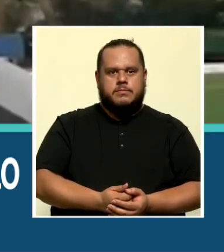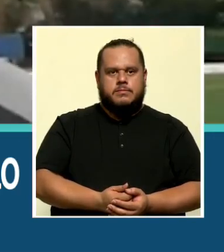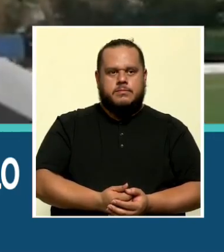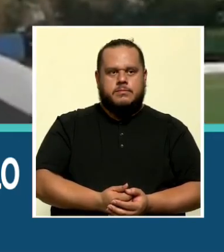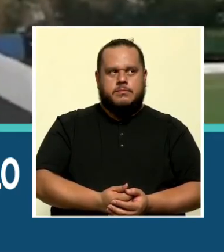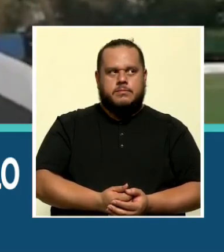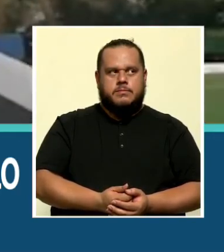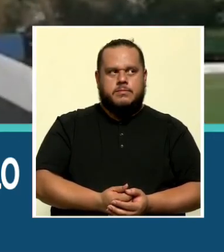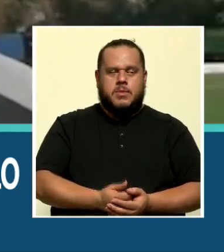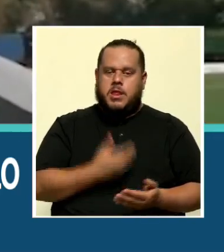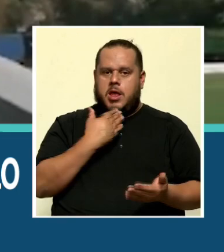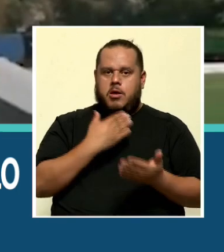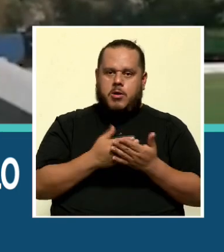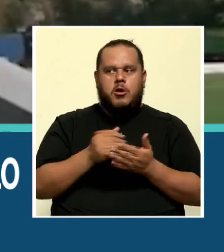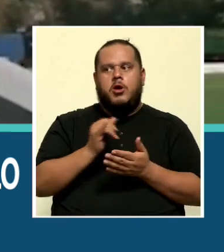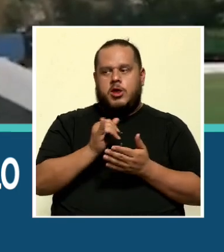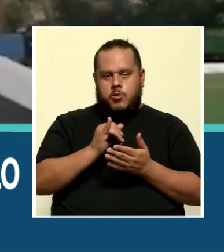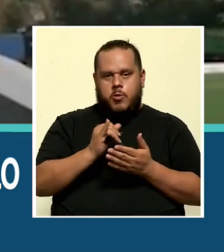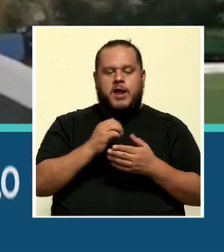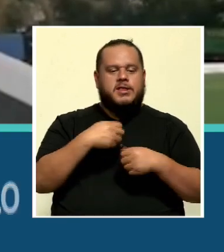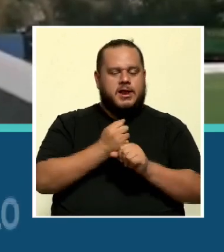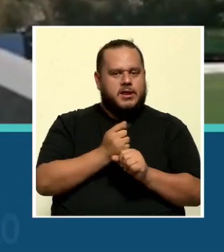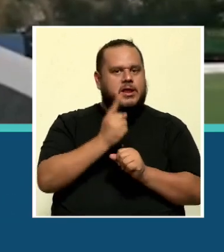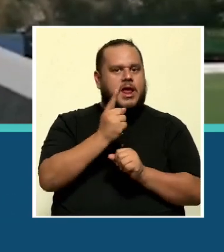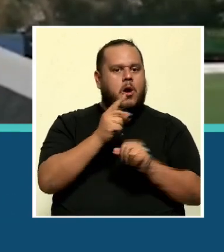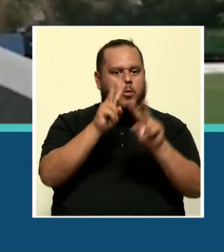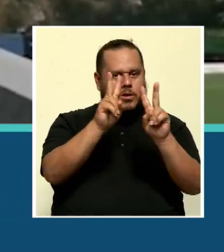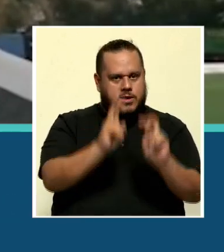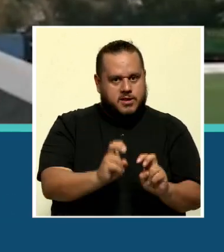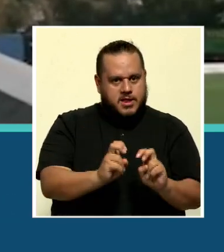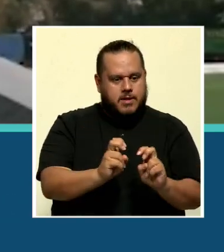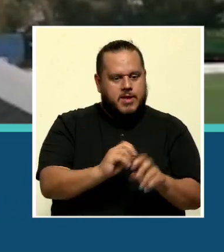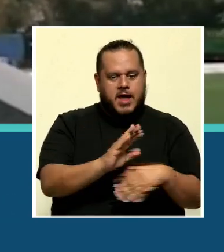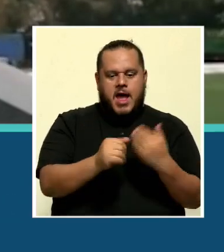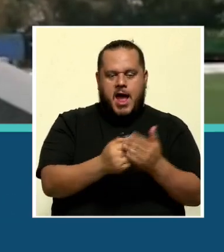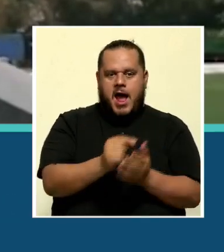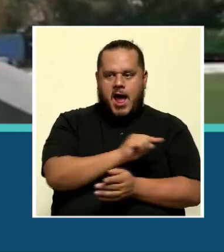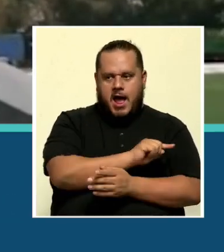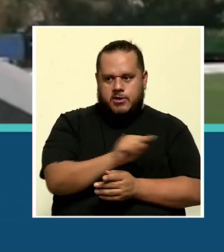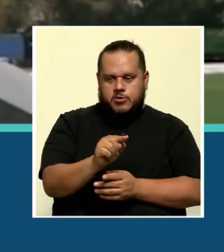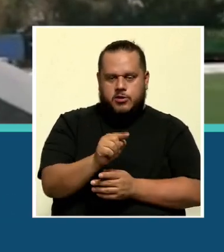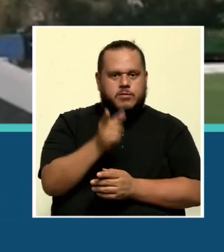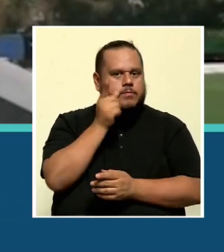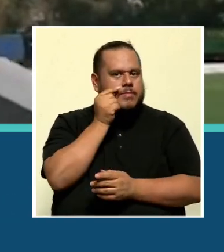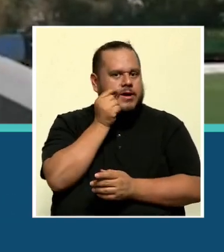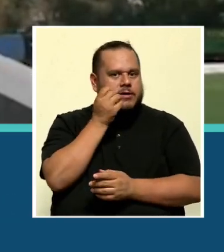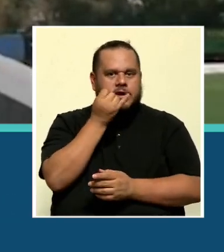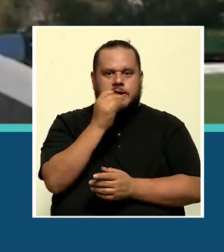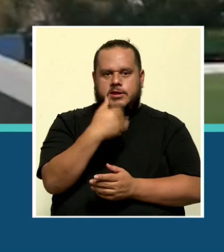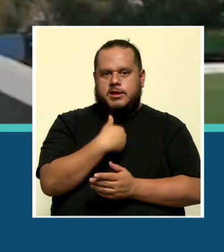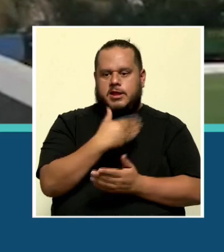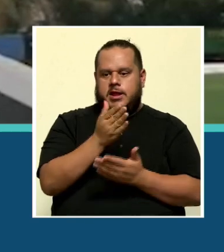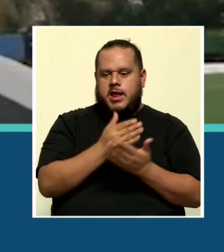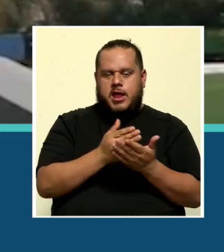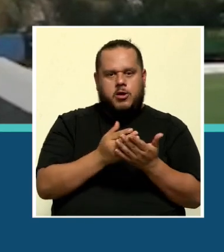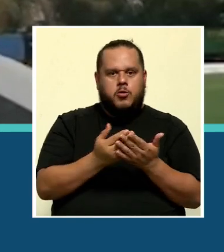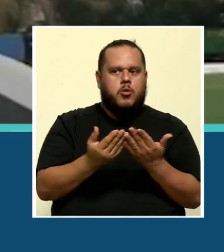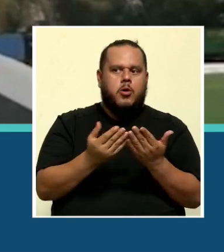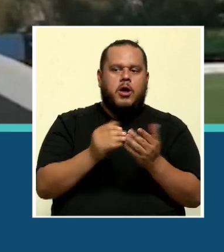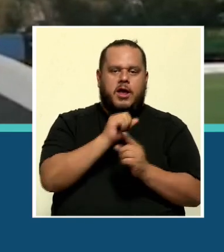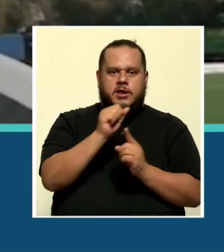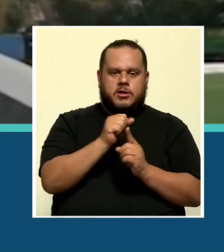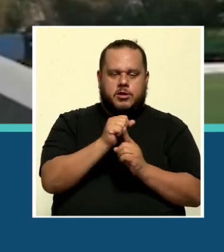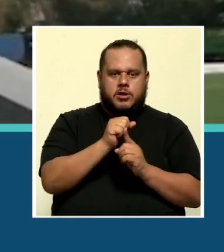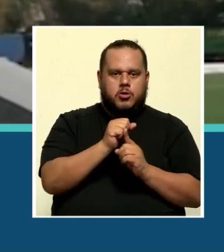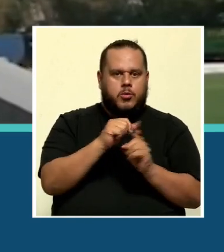Los legionarios también entrarán, se les hará una prueba para ver si tienen algún caso positivo